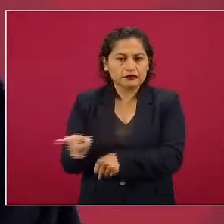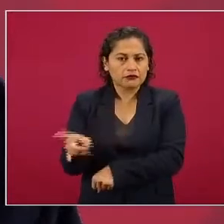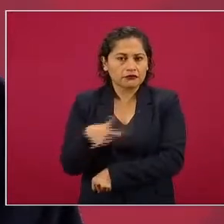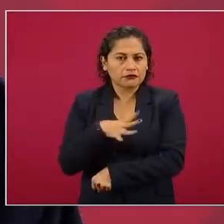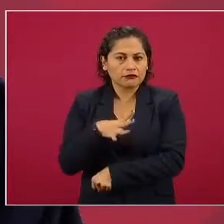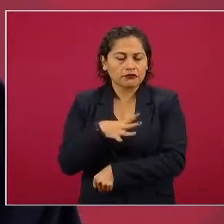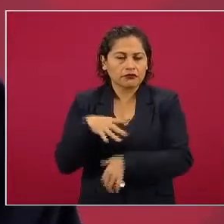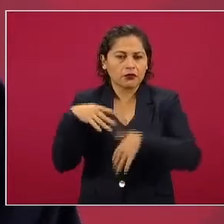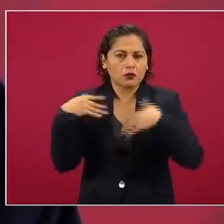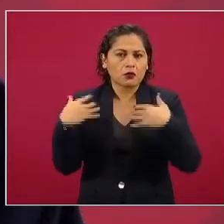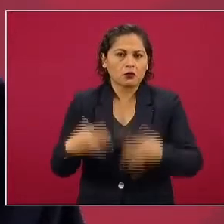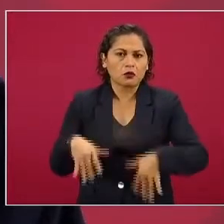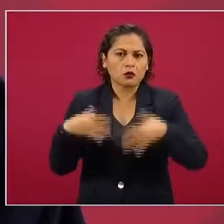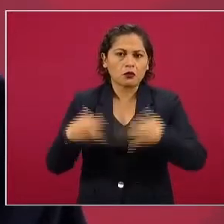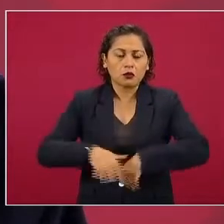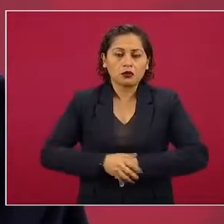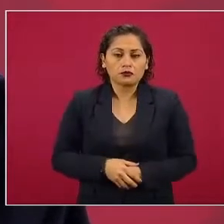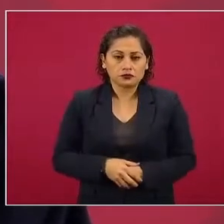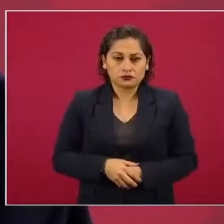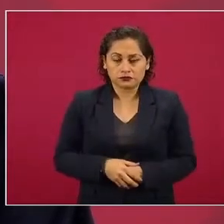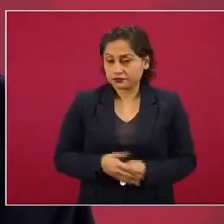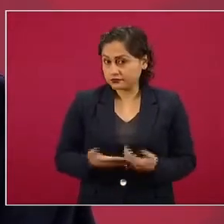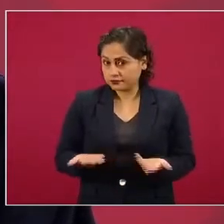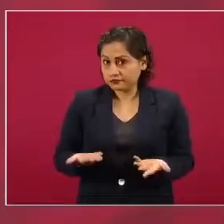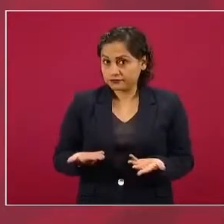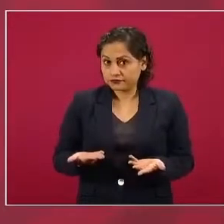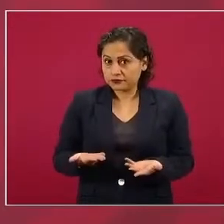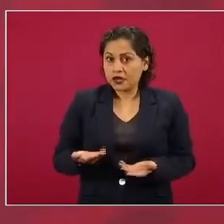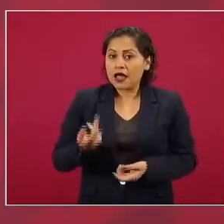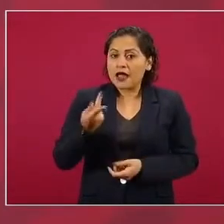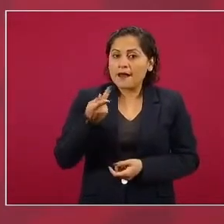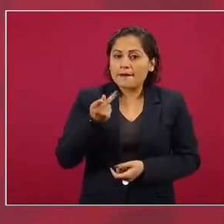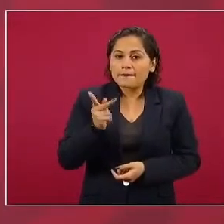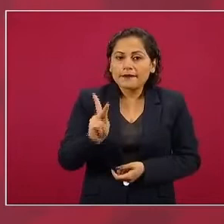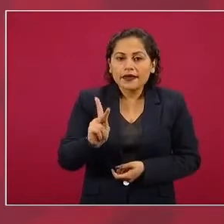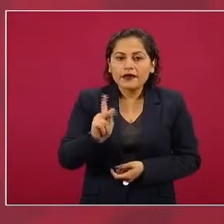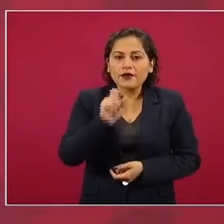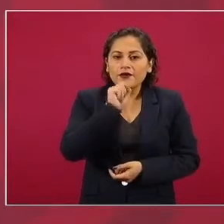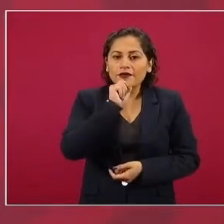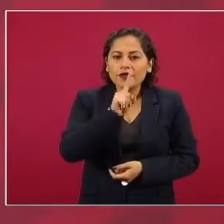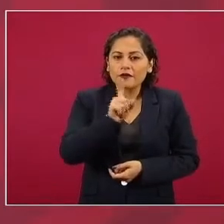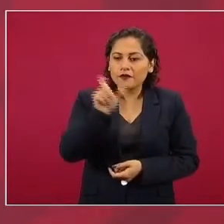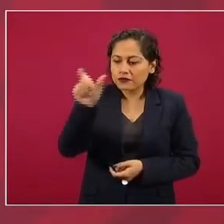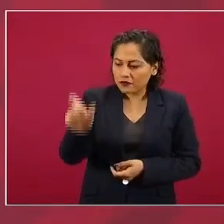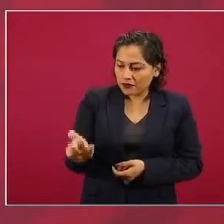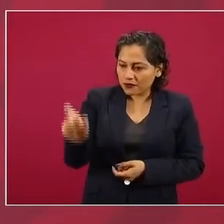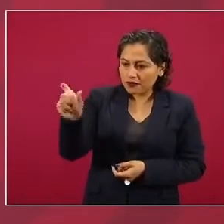Pero no solo eso, gente humana,